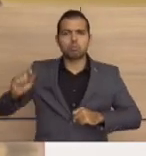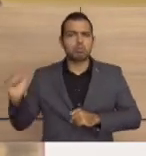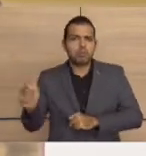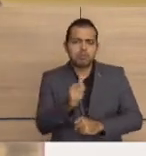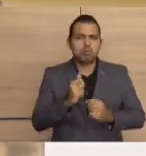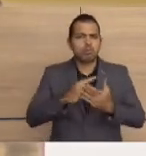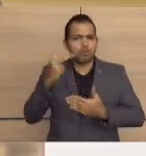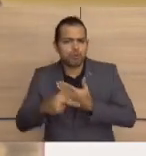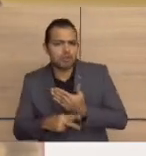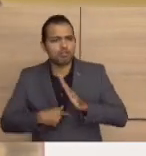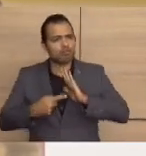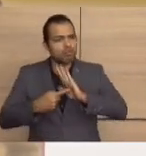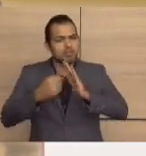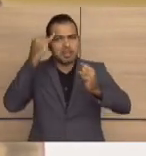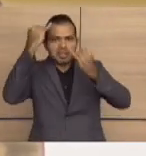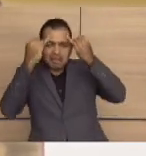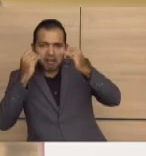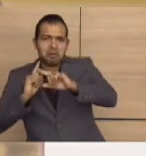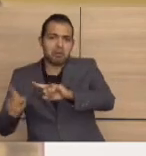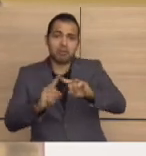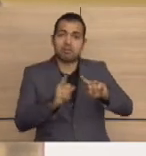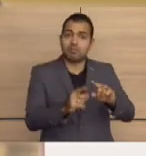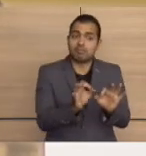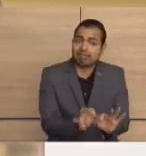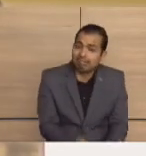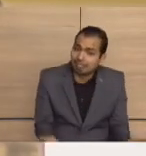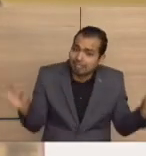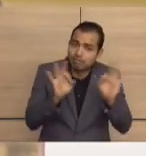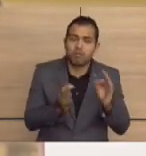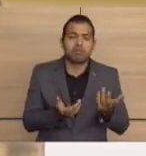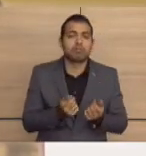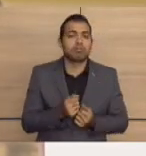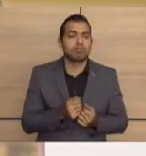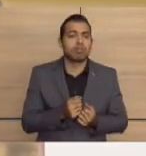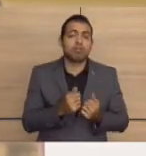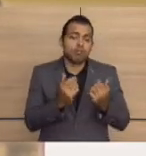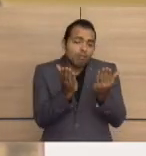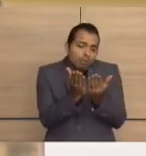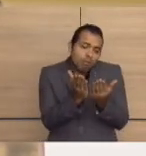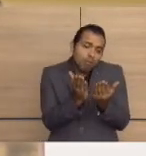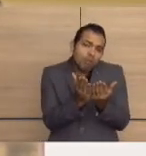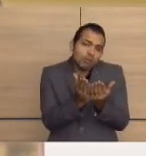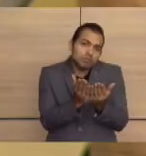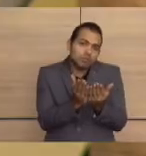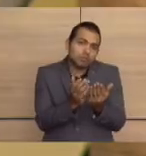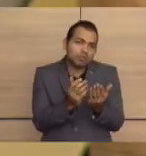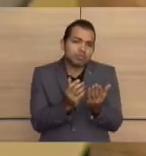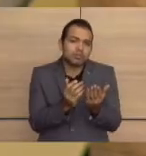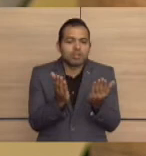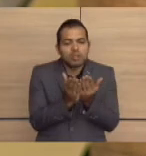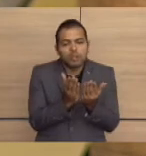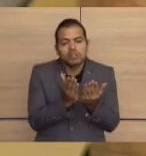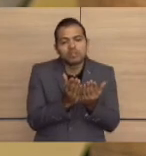sus iniciativas. Creo que el papel de la educación ya lo está haciendo, es enfocarse en temas más de trabajo